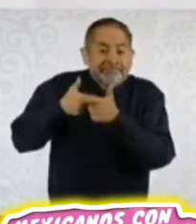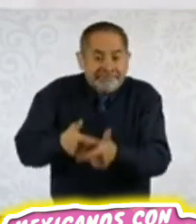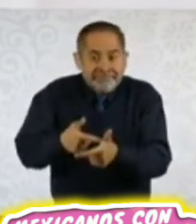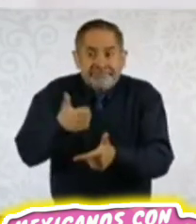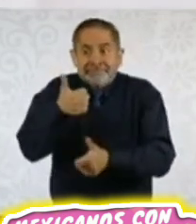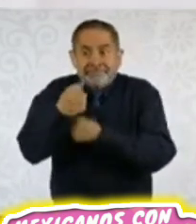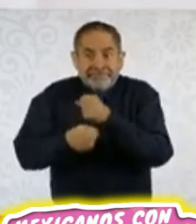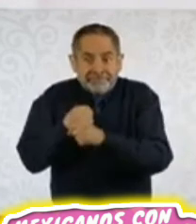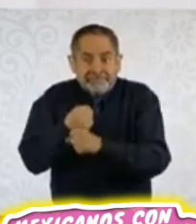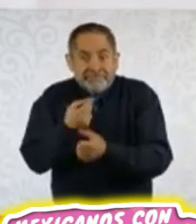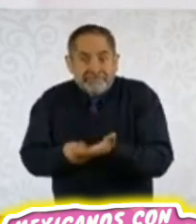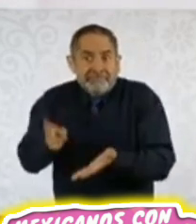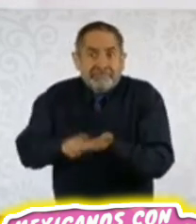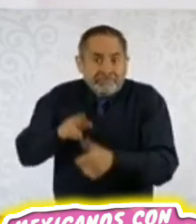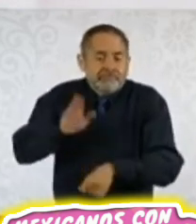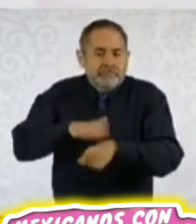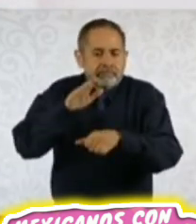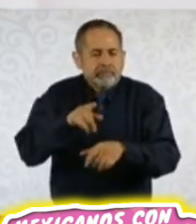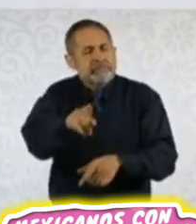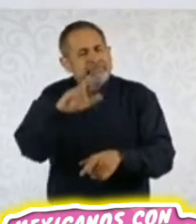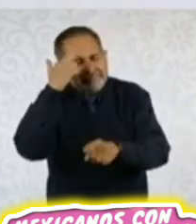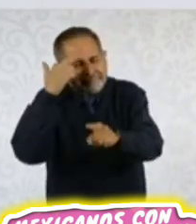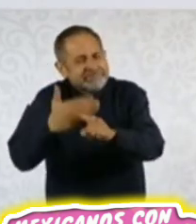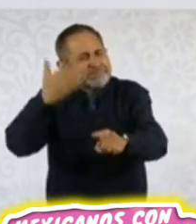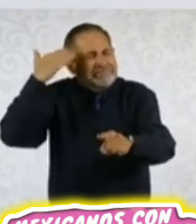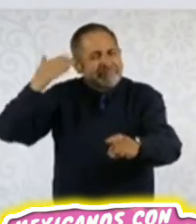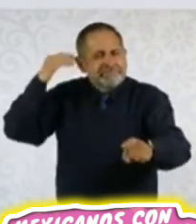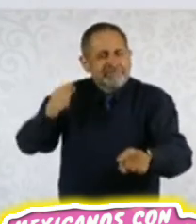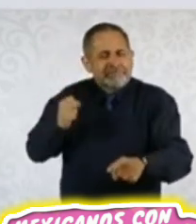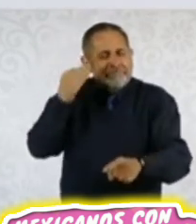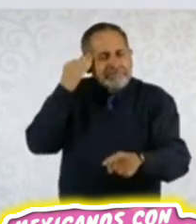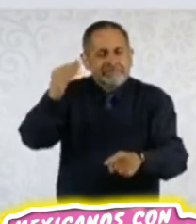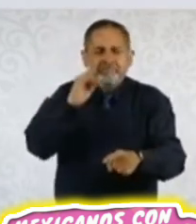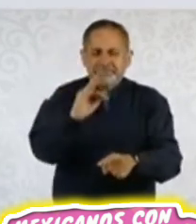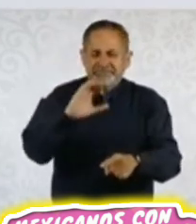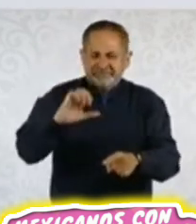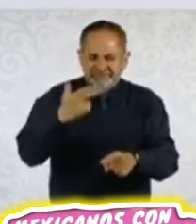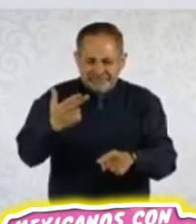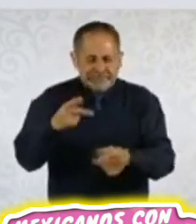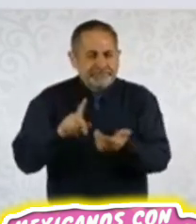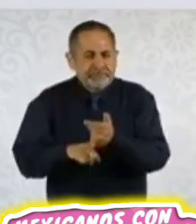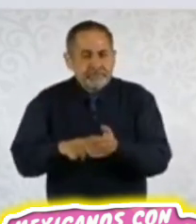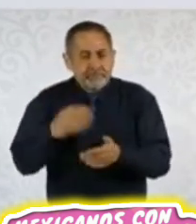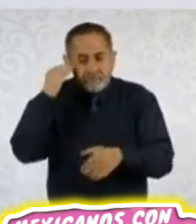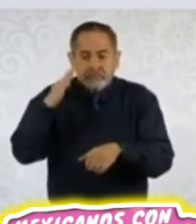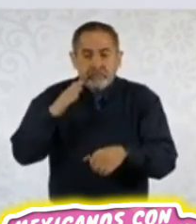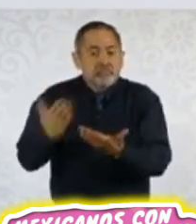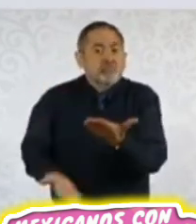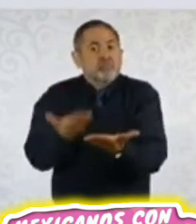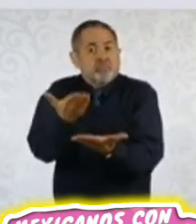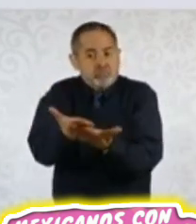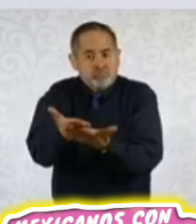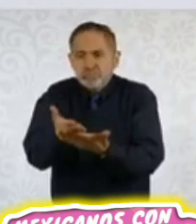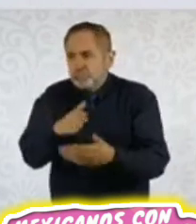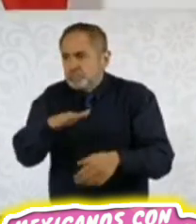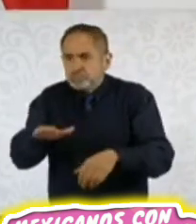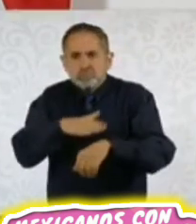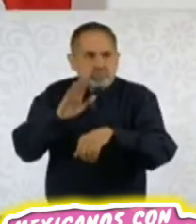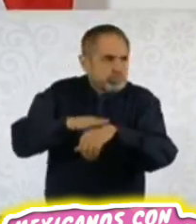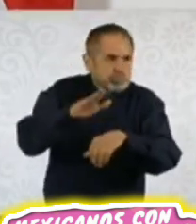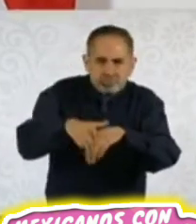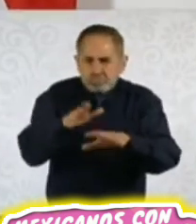si mal no me acuerdo, de Calderón, se hizo esta propuesta, fue aprobada, y después empezaron en su